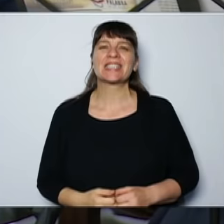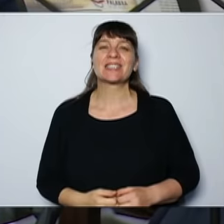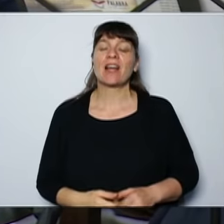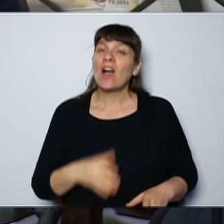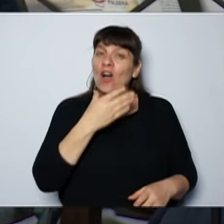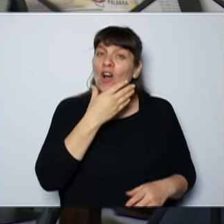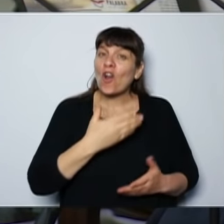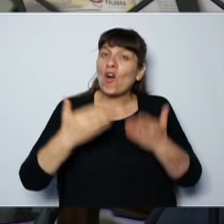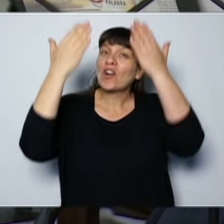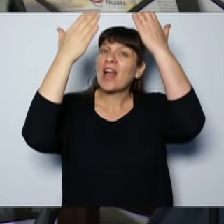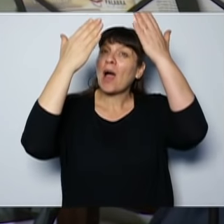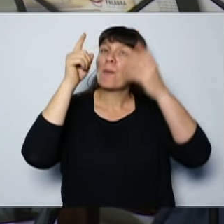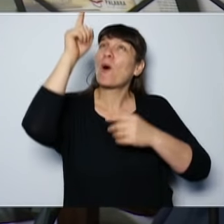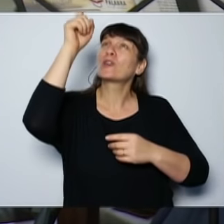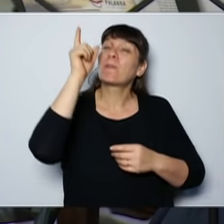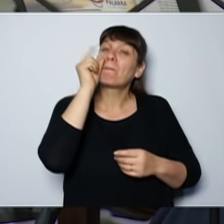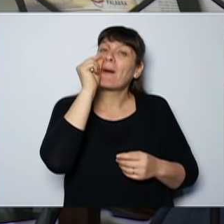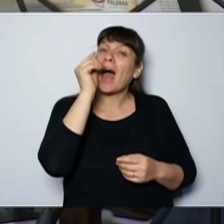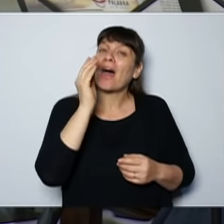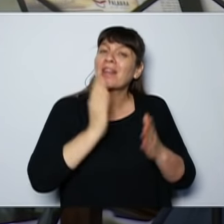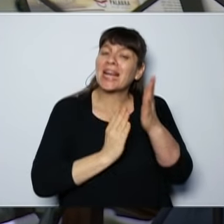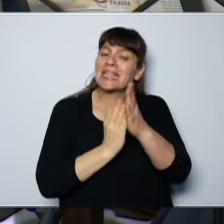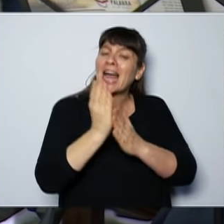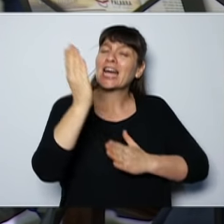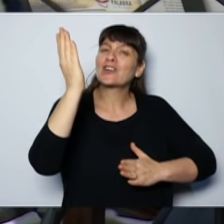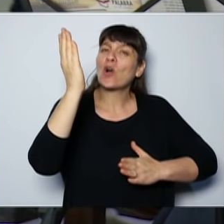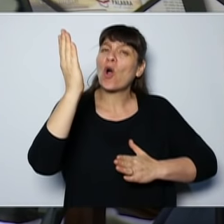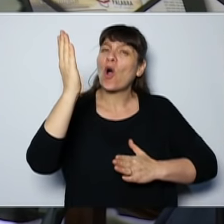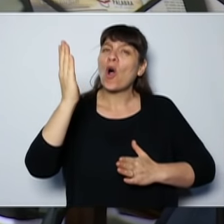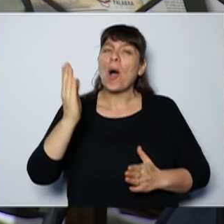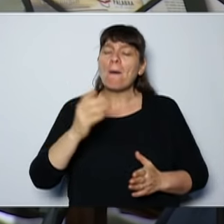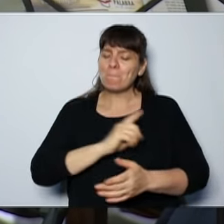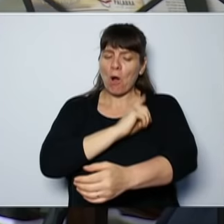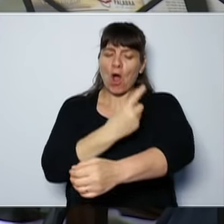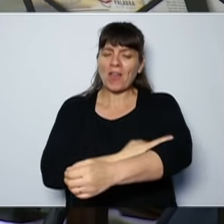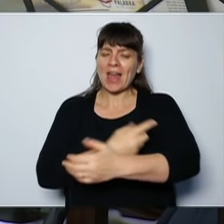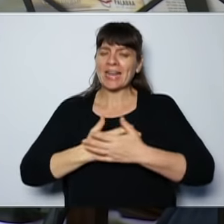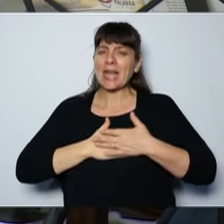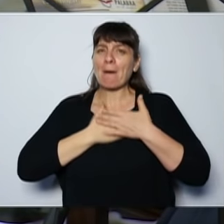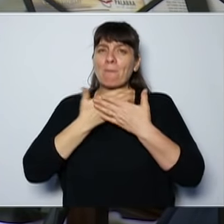hombres. Gloria a vos, Padre eterno, poder y amor.